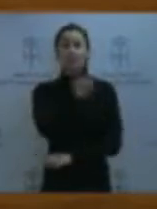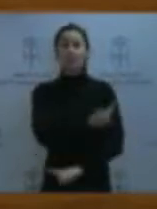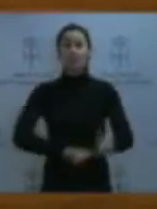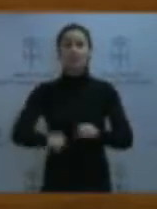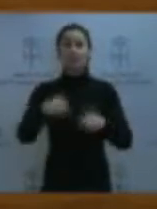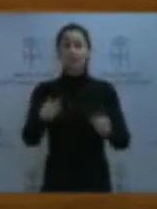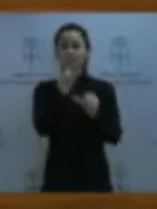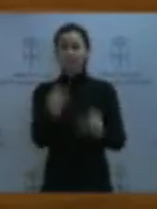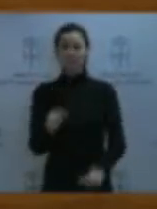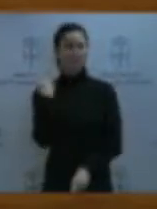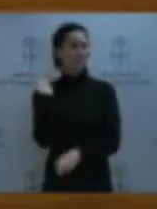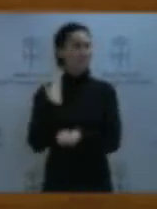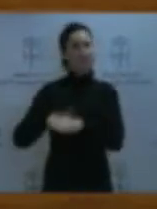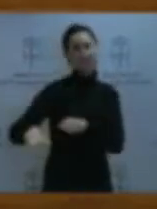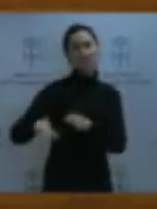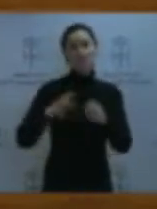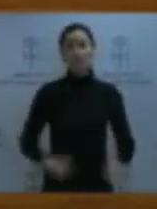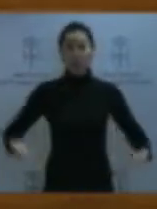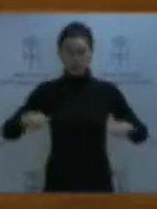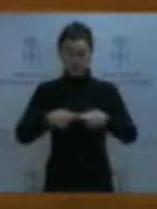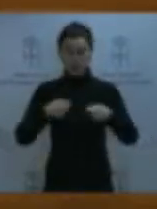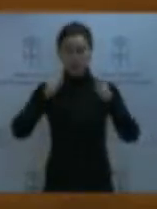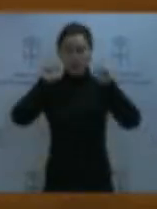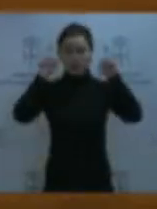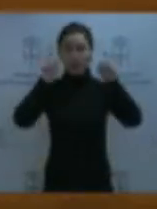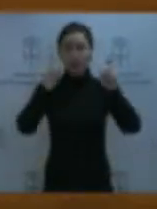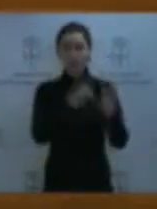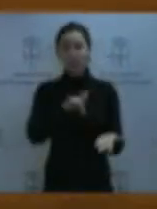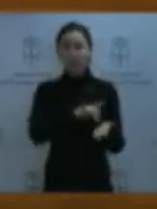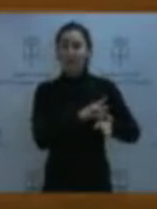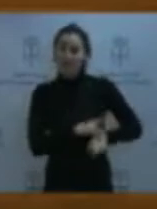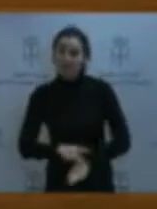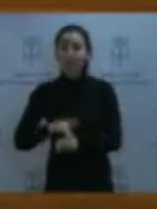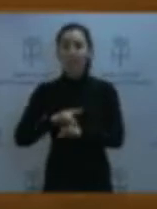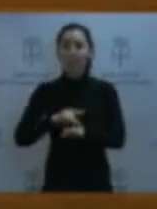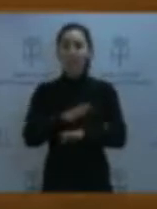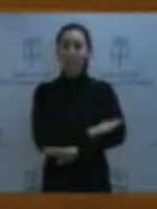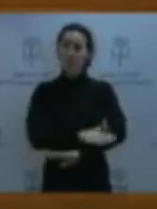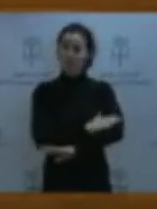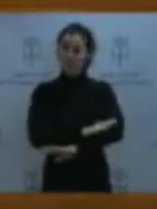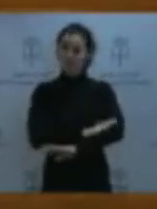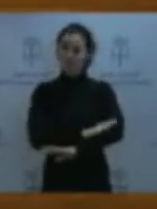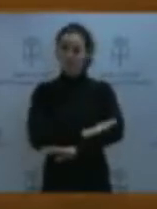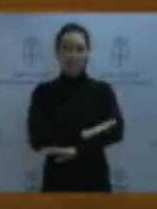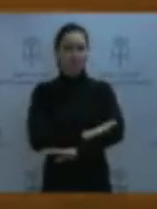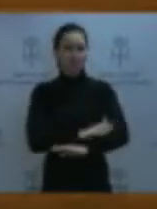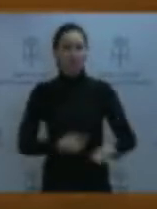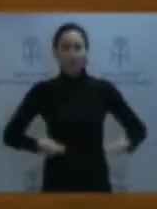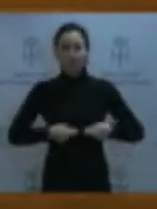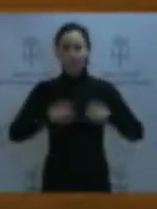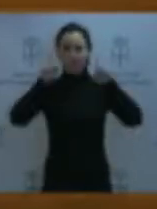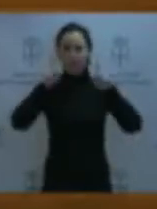completamente distinto. El copago educativo, lo discutimos en el debate de orientación, el copago educativo responde a la misma lógica que el copago